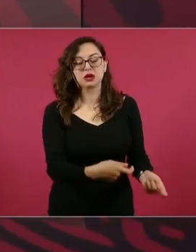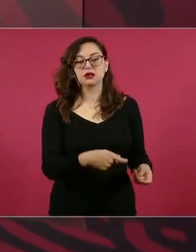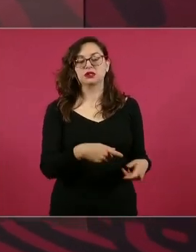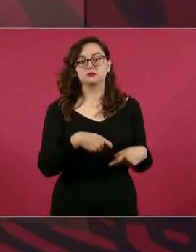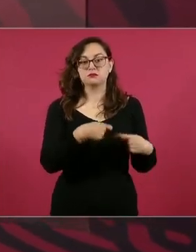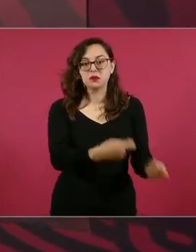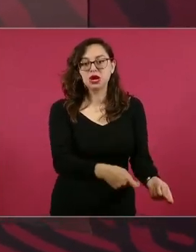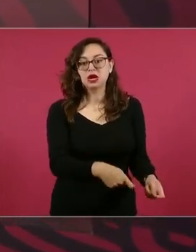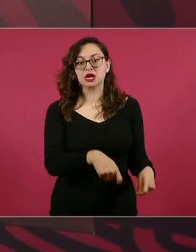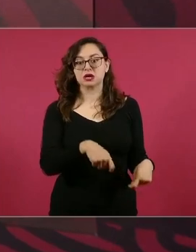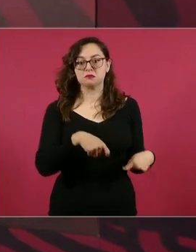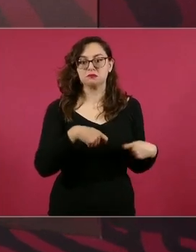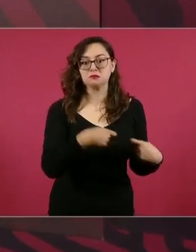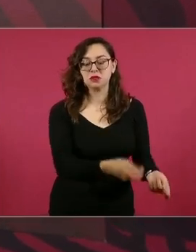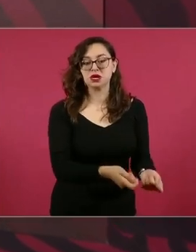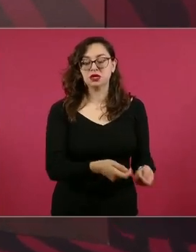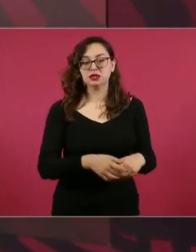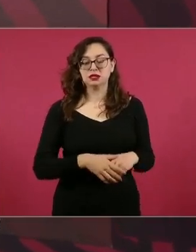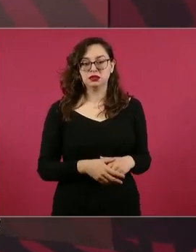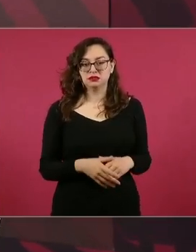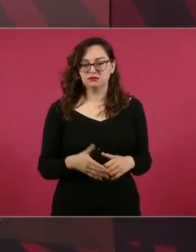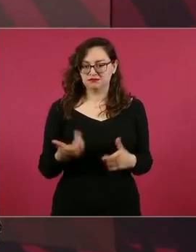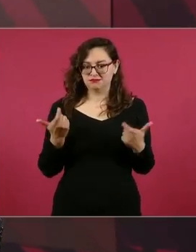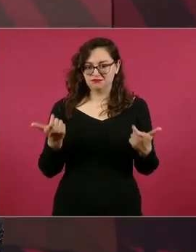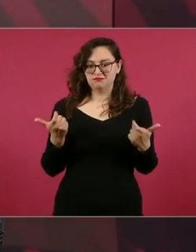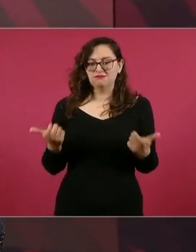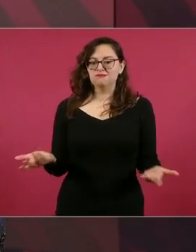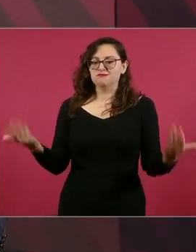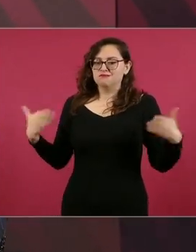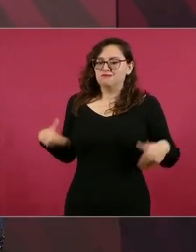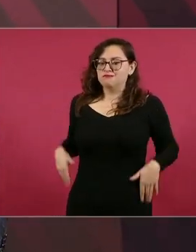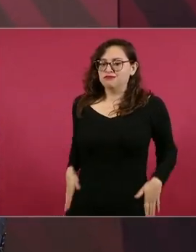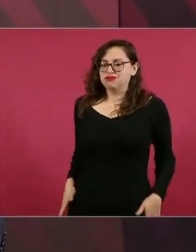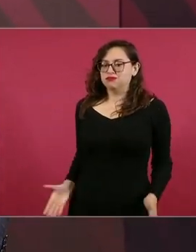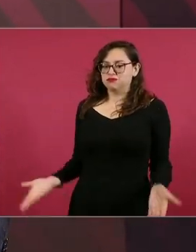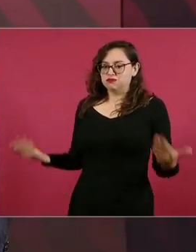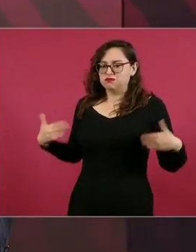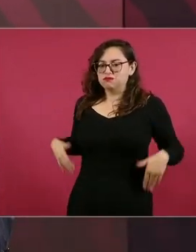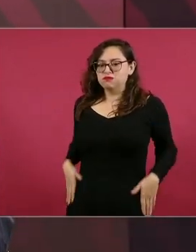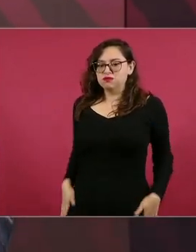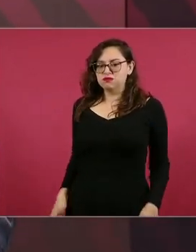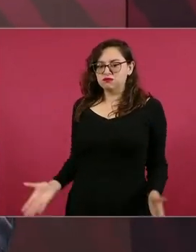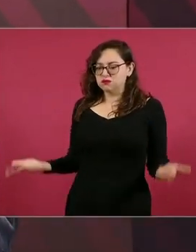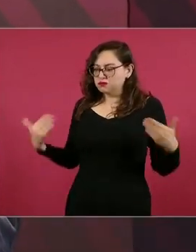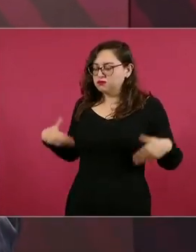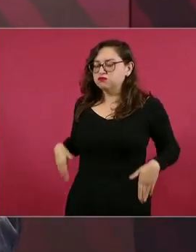contratos para sacar dinero del